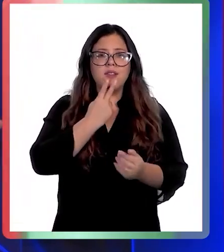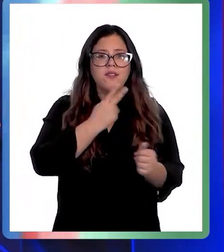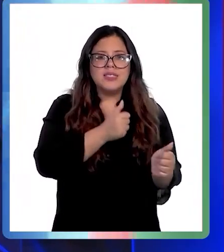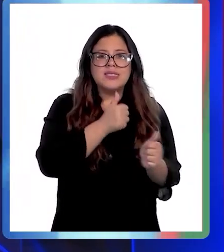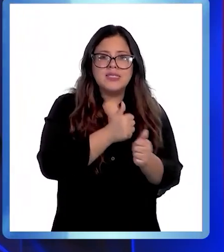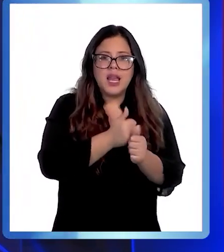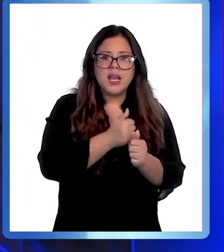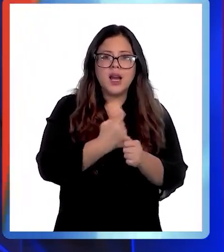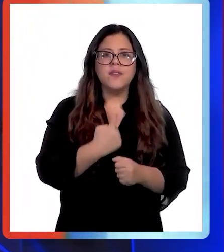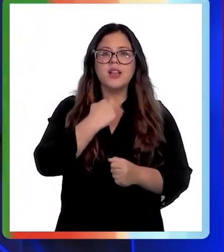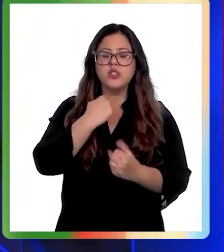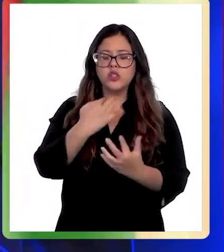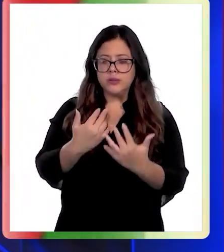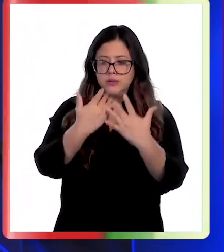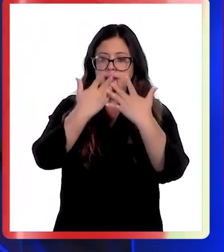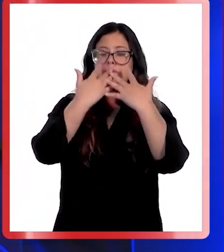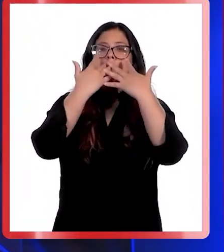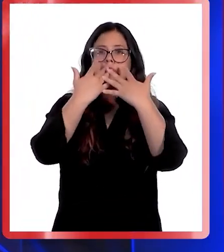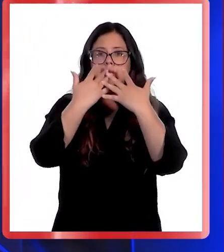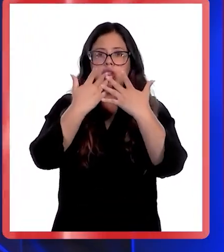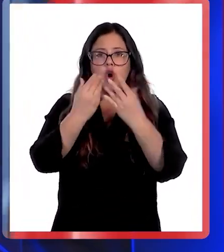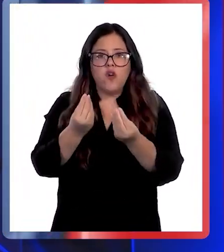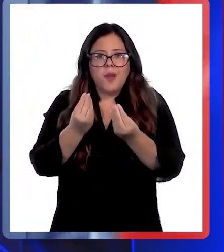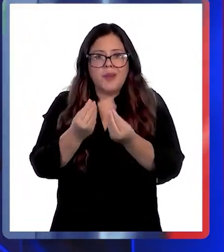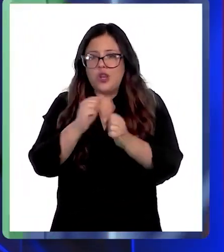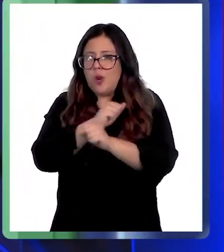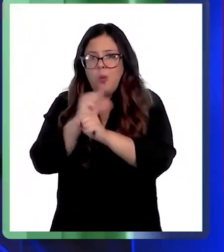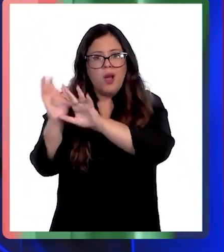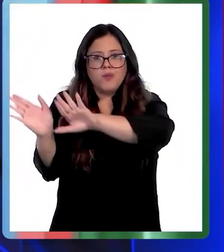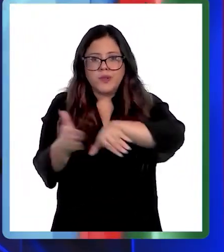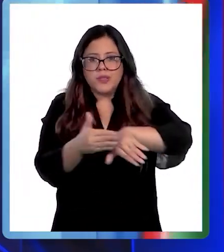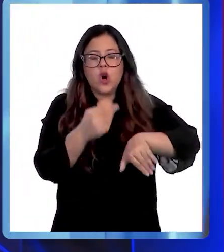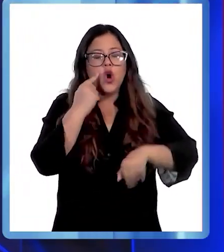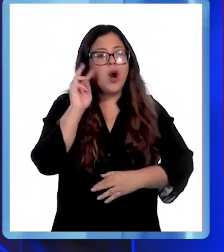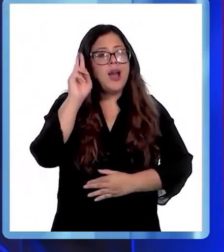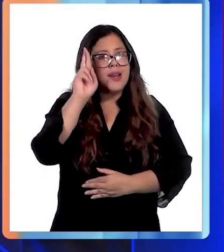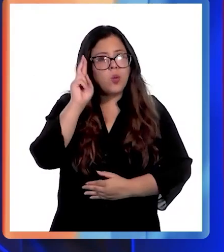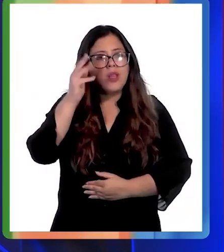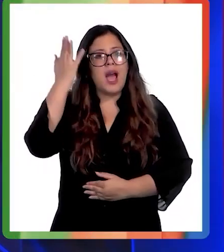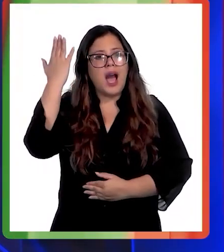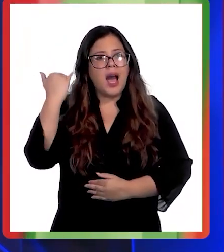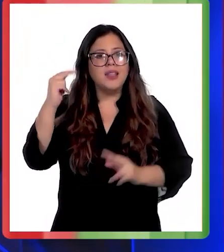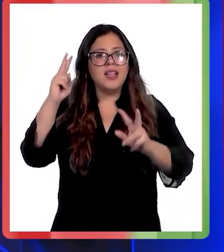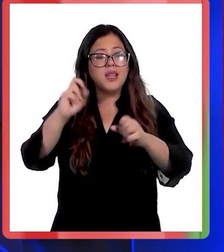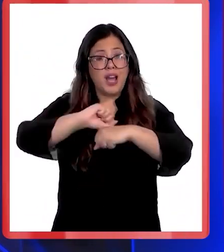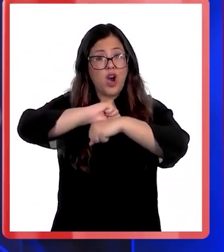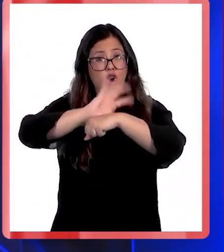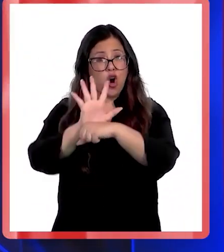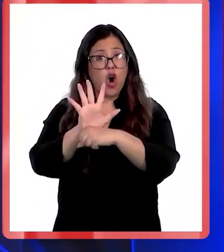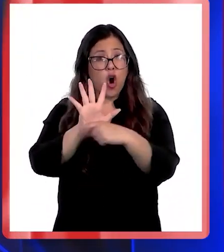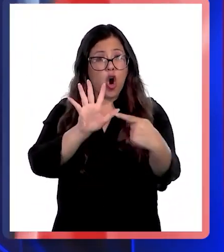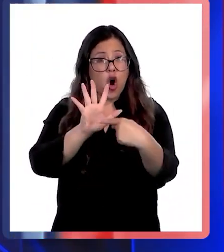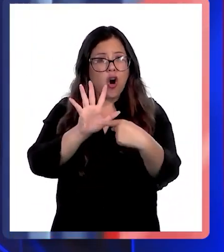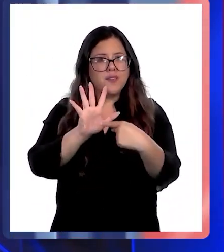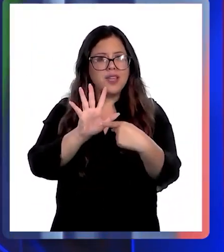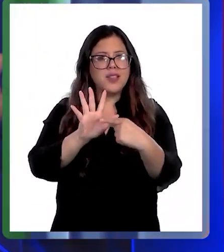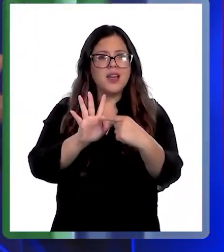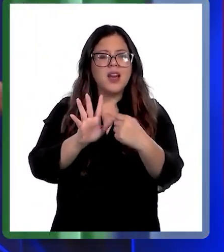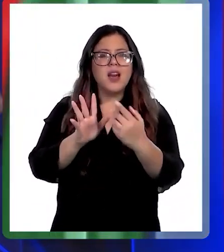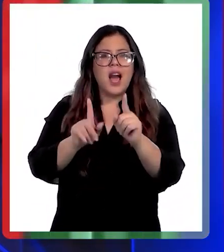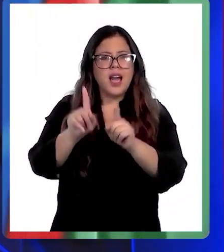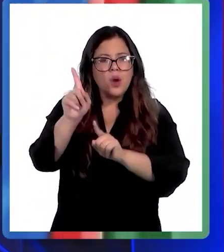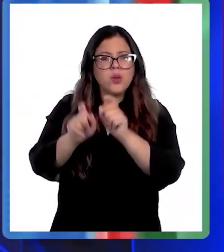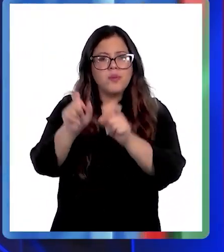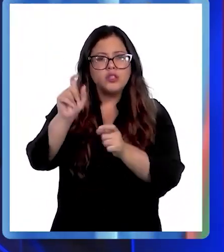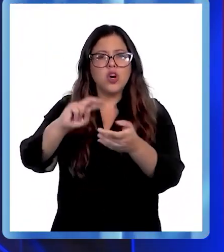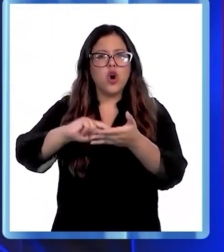esas localidades y que es un daño que no podemos dejar pasar en alto porque, por ejemplo, si recordamos con lo que fue el caso del COVID, hay